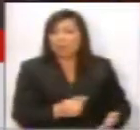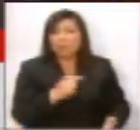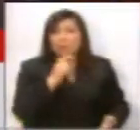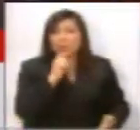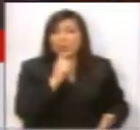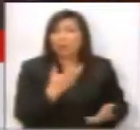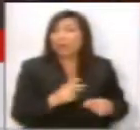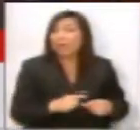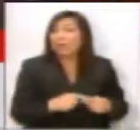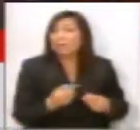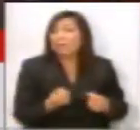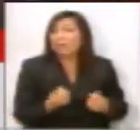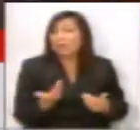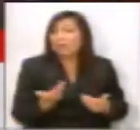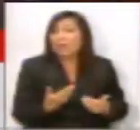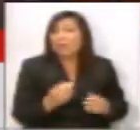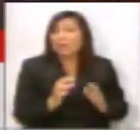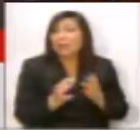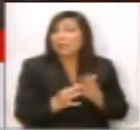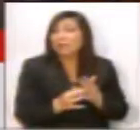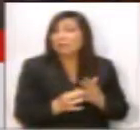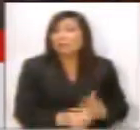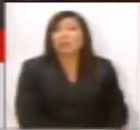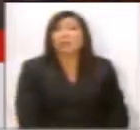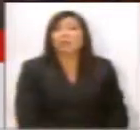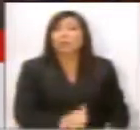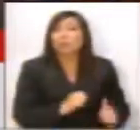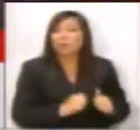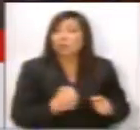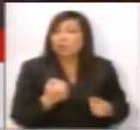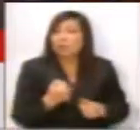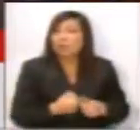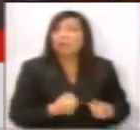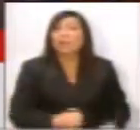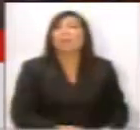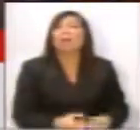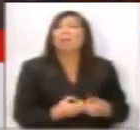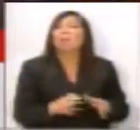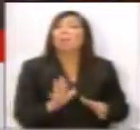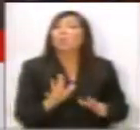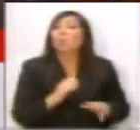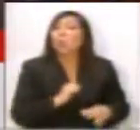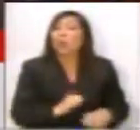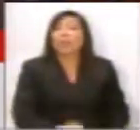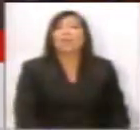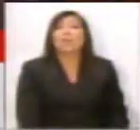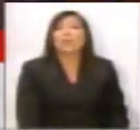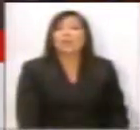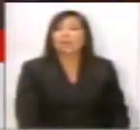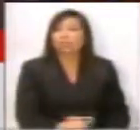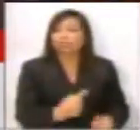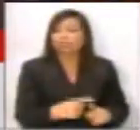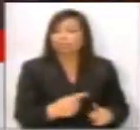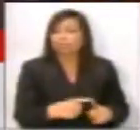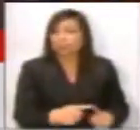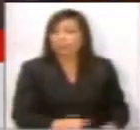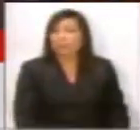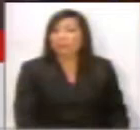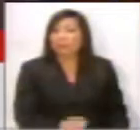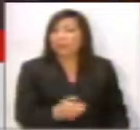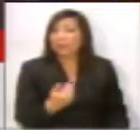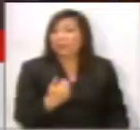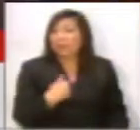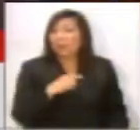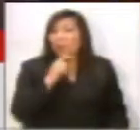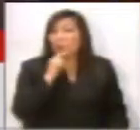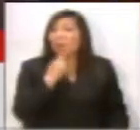mujer depende económicamente del marido y sufre violencia, abandono de los hijos, etcétera, etcétera, etcétera. Si usted tiene